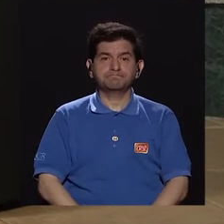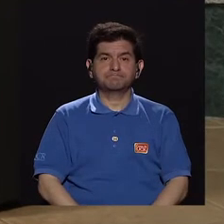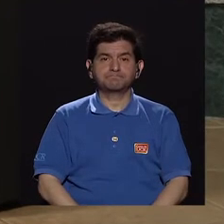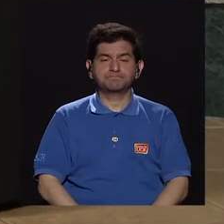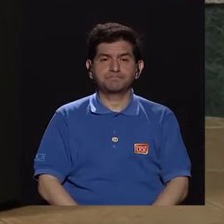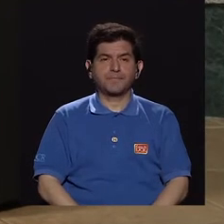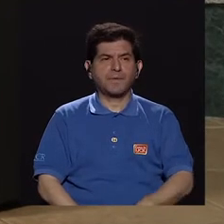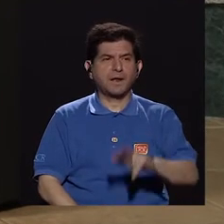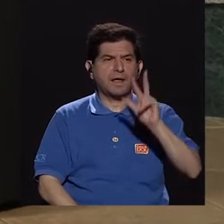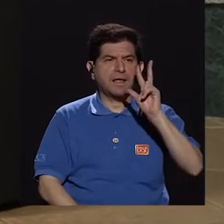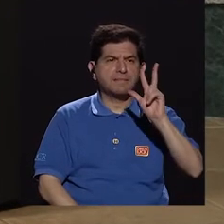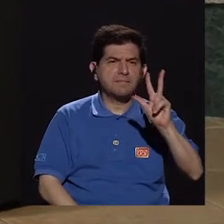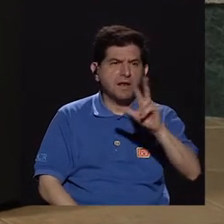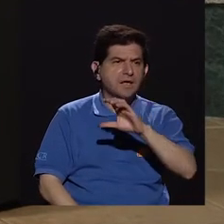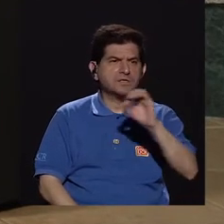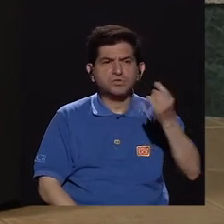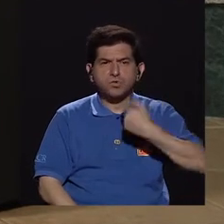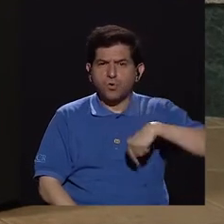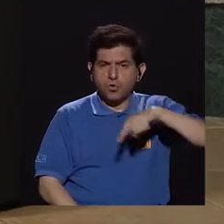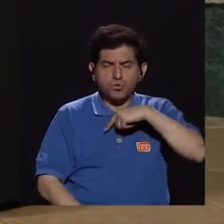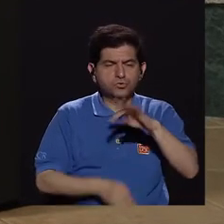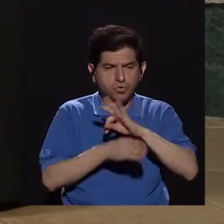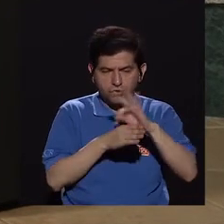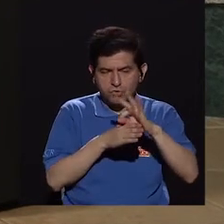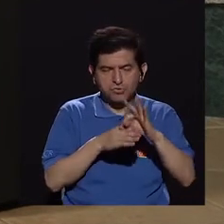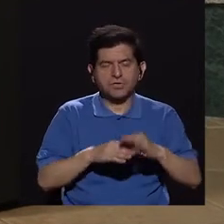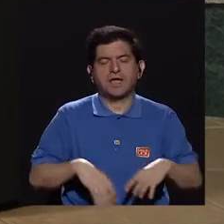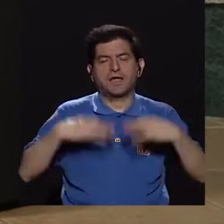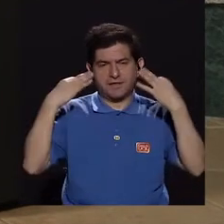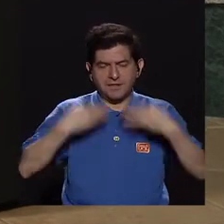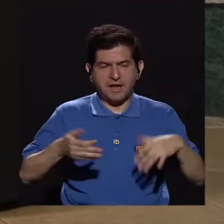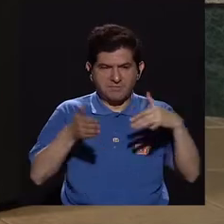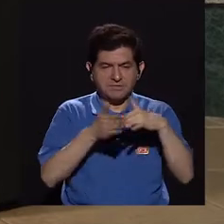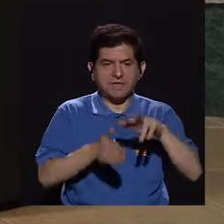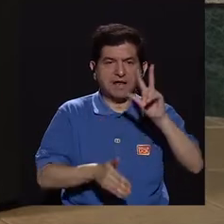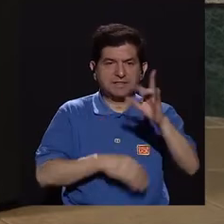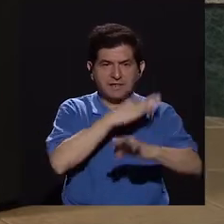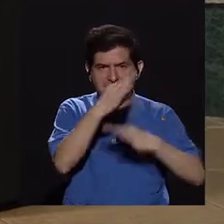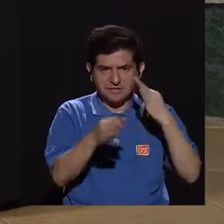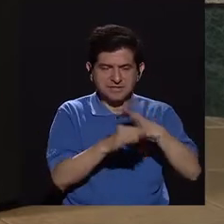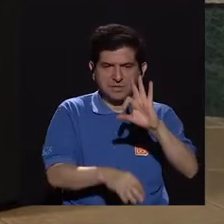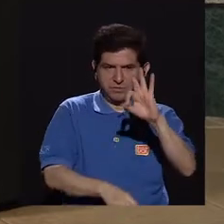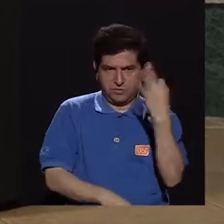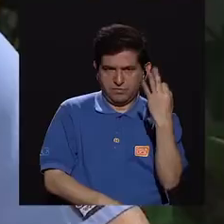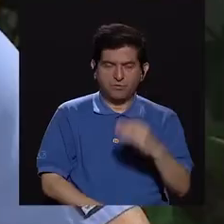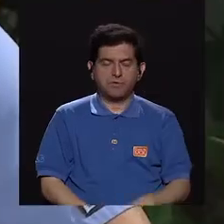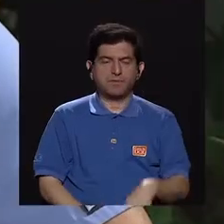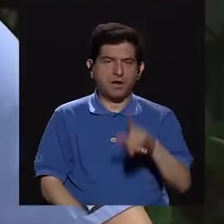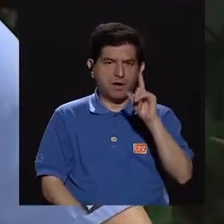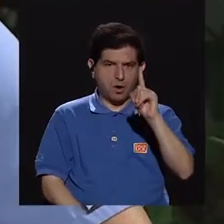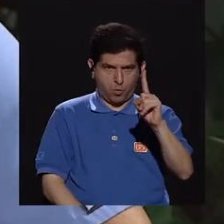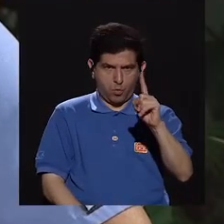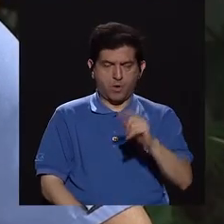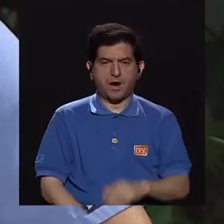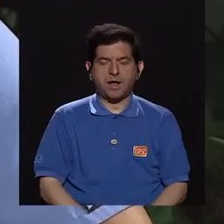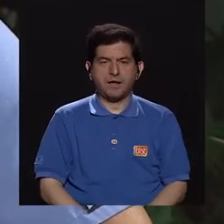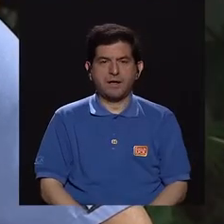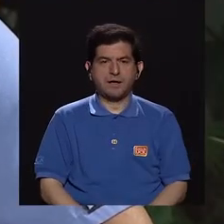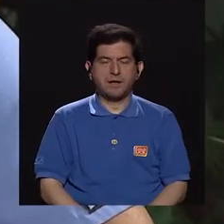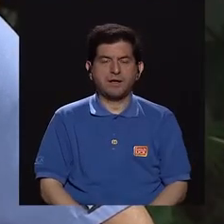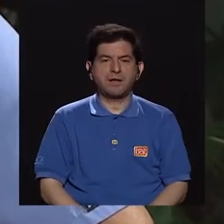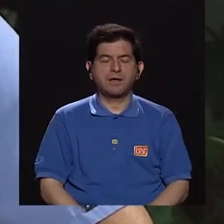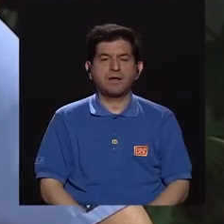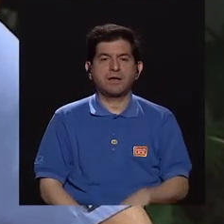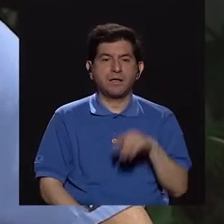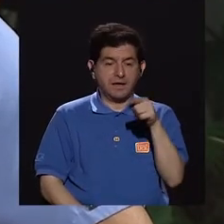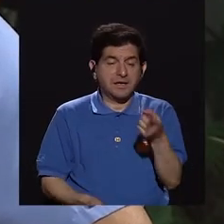Hay tres, o nosotros desde la terapia física estudiamos tres tipos de posiciones. Una que es en